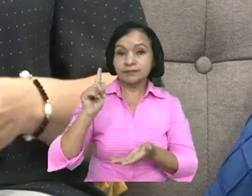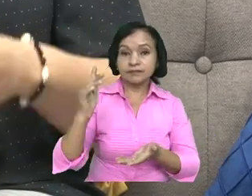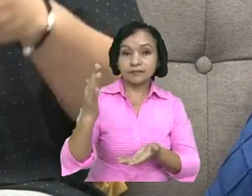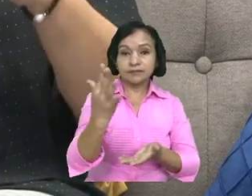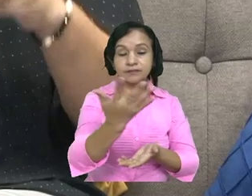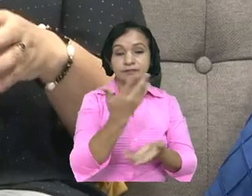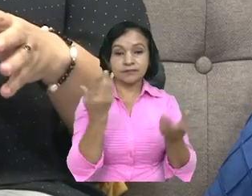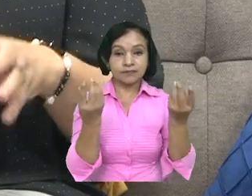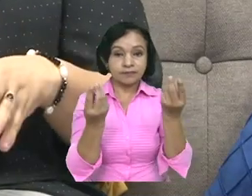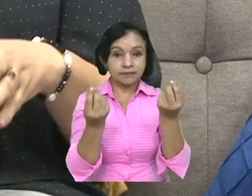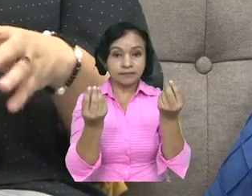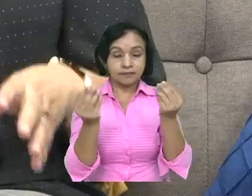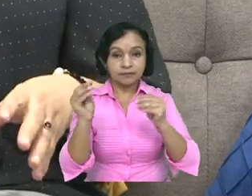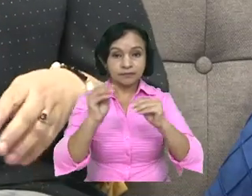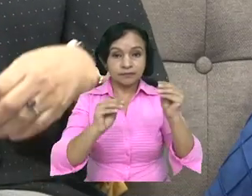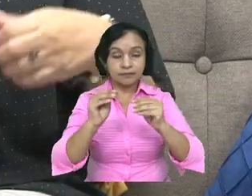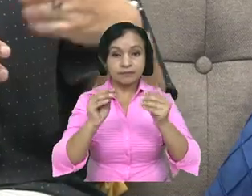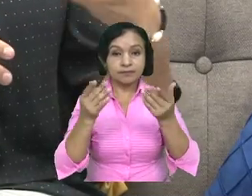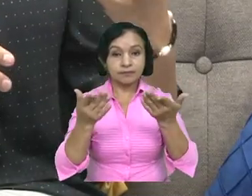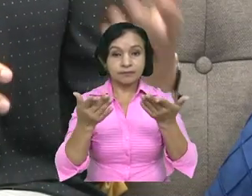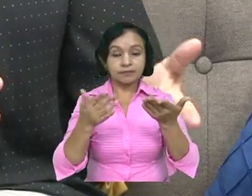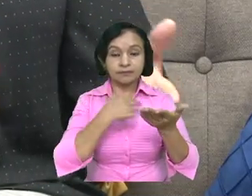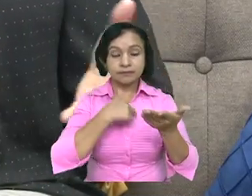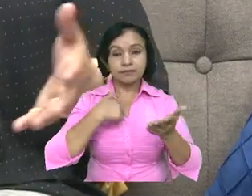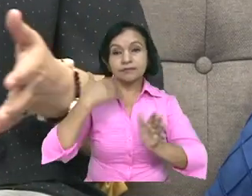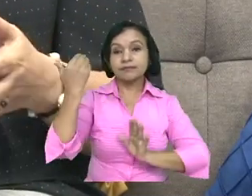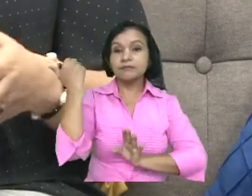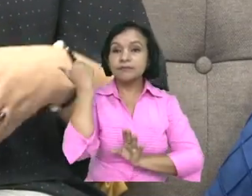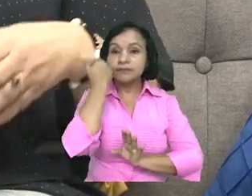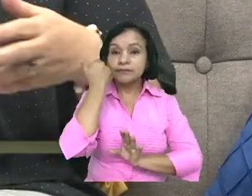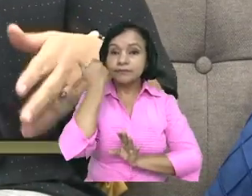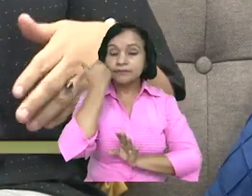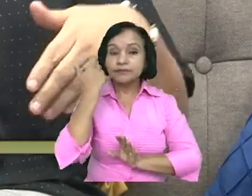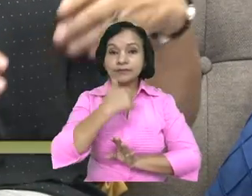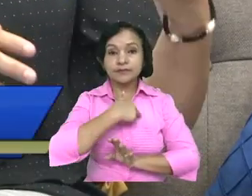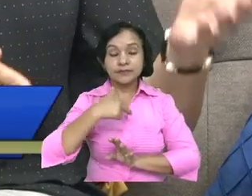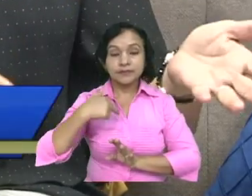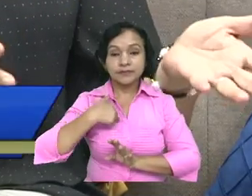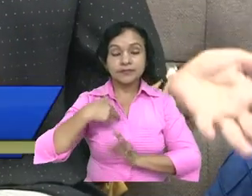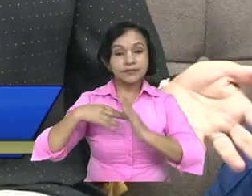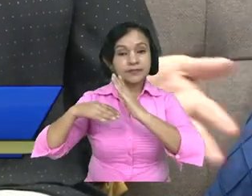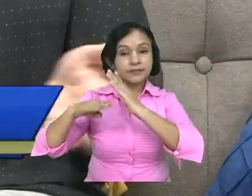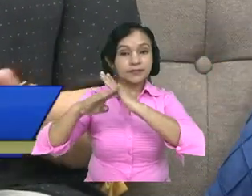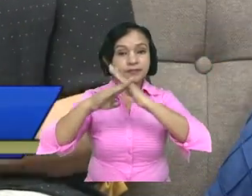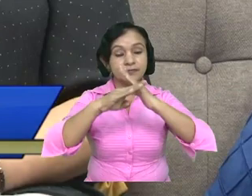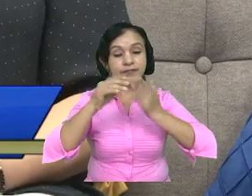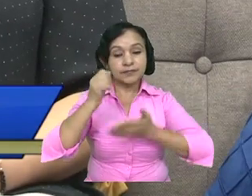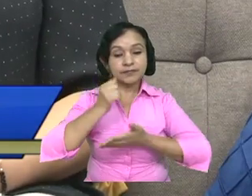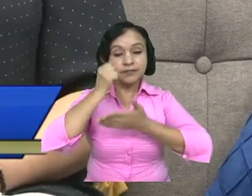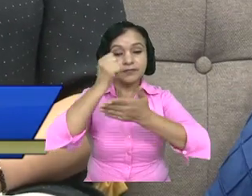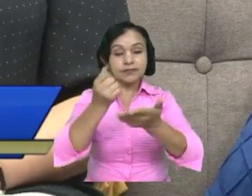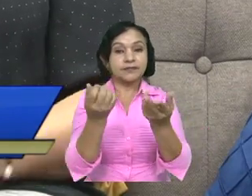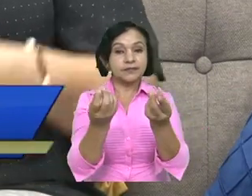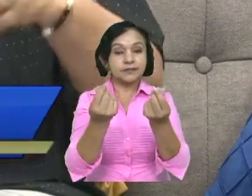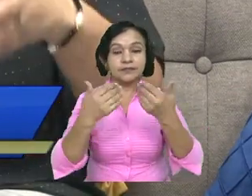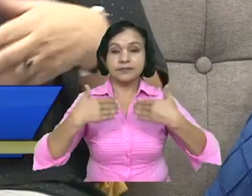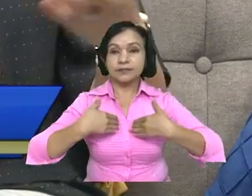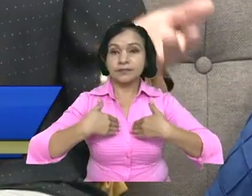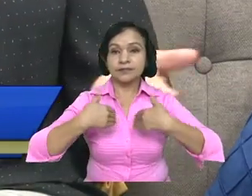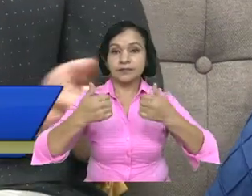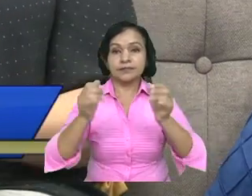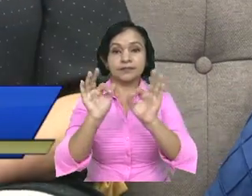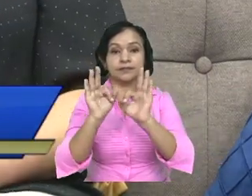económico, porque en la medida que evitas enfermedades, vas a evitar inversión en salud,